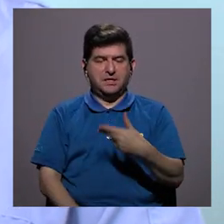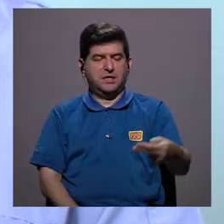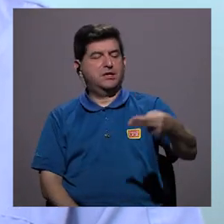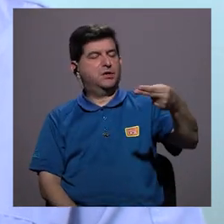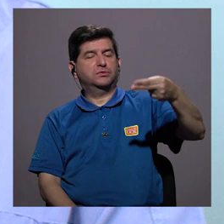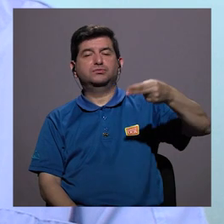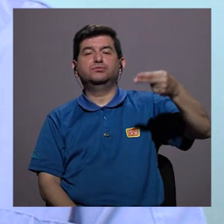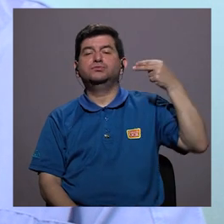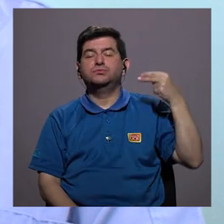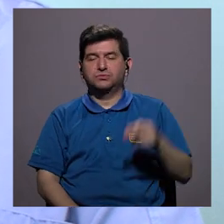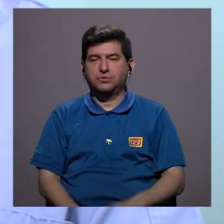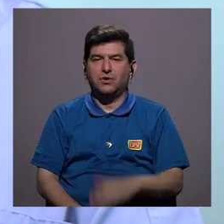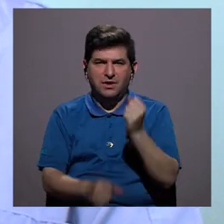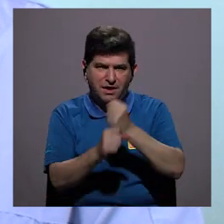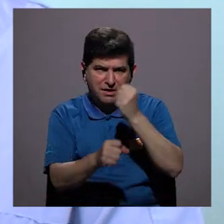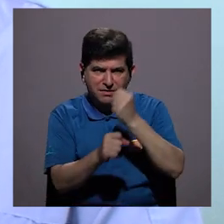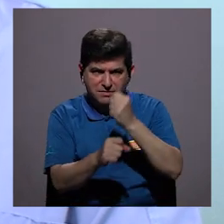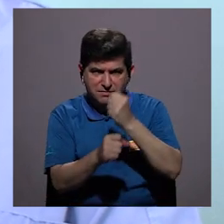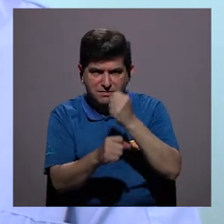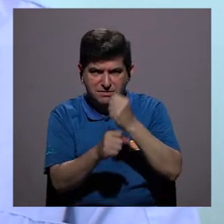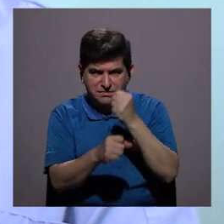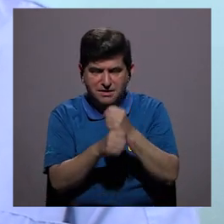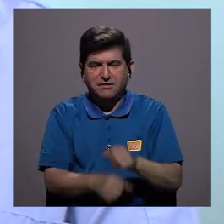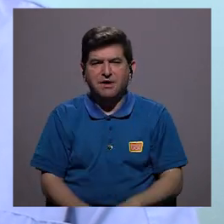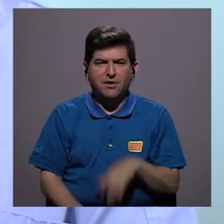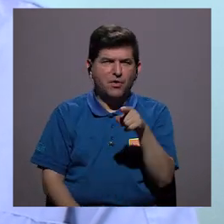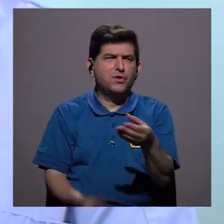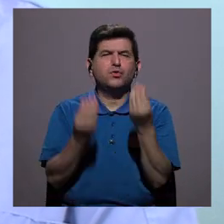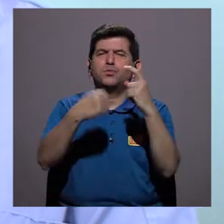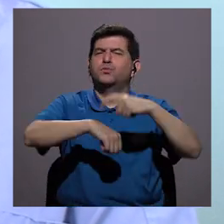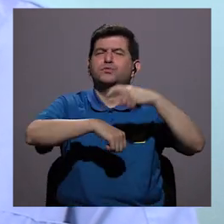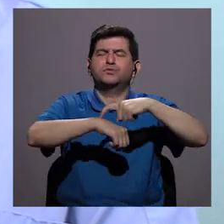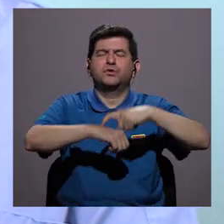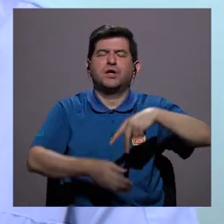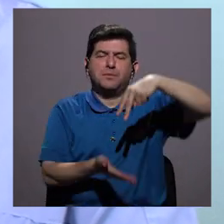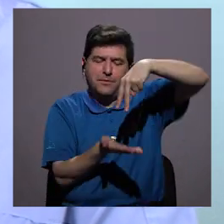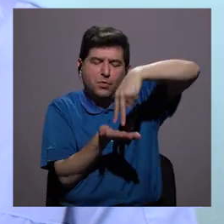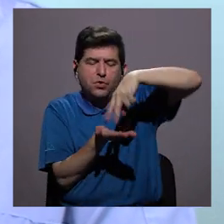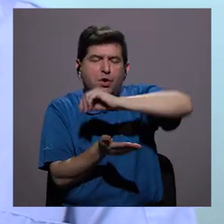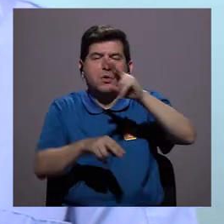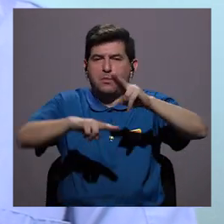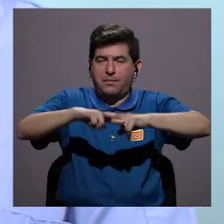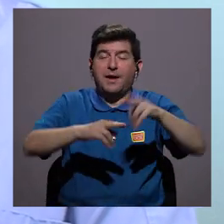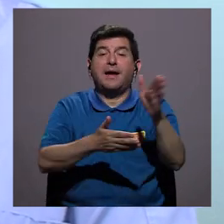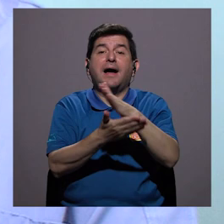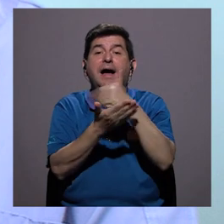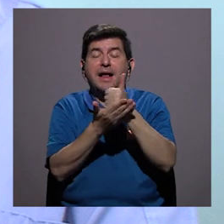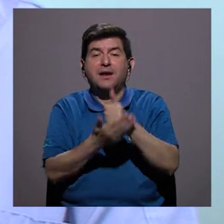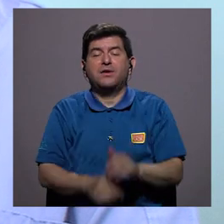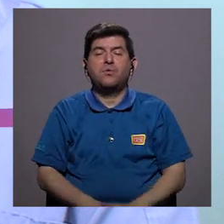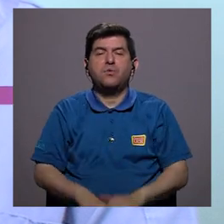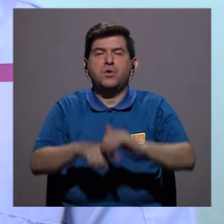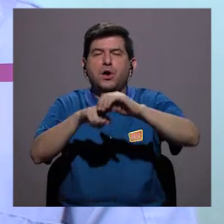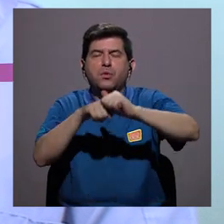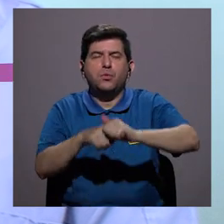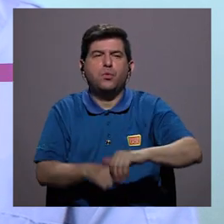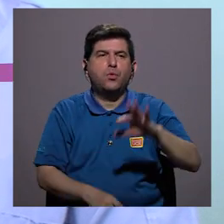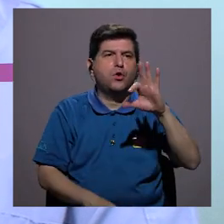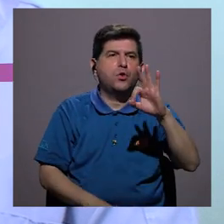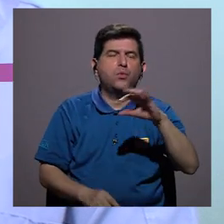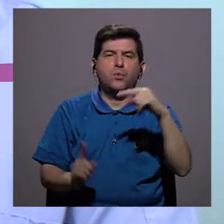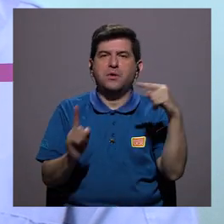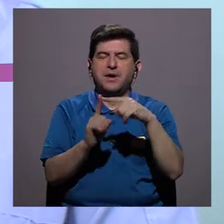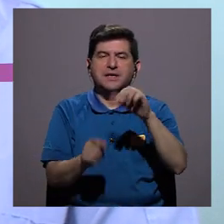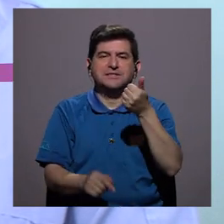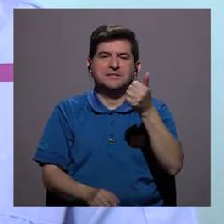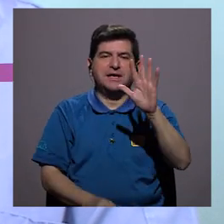tienen historia y que trabajan, tienen trabajos en que tienen que estar mucho rato de pie, mucho rato sentadas, hay algunas de compresión leve de 9 a